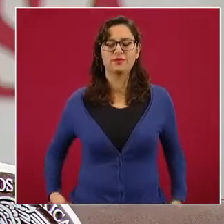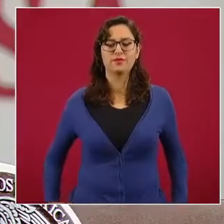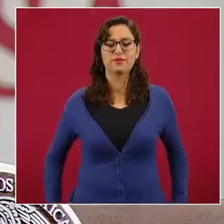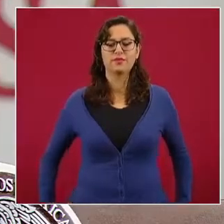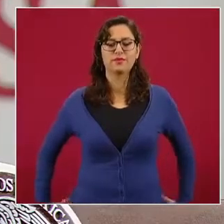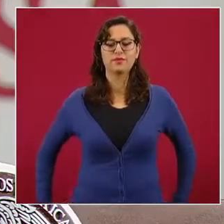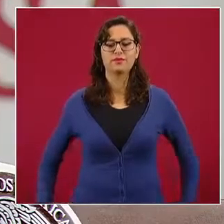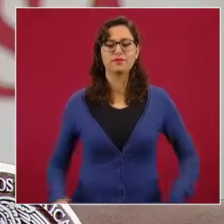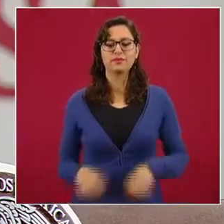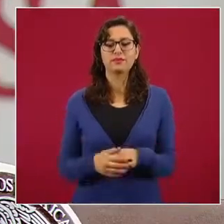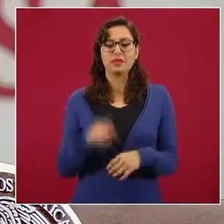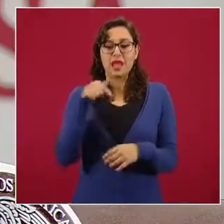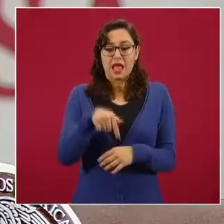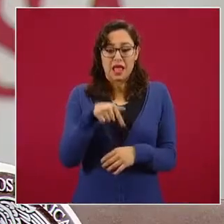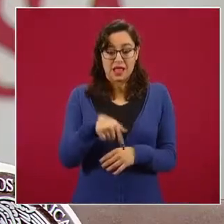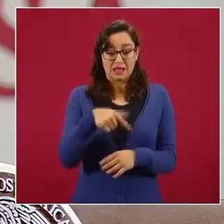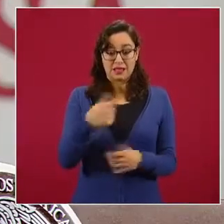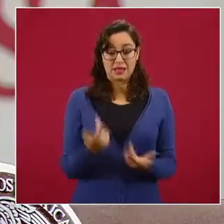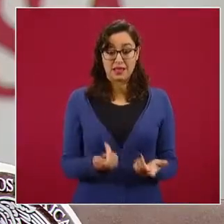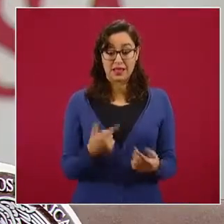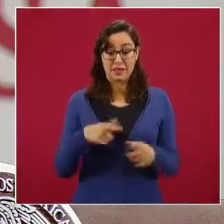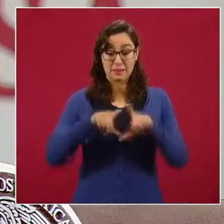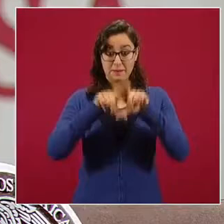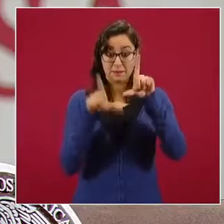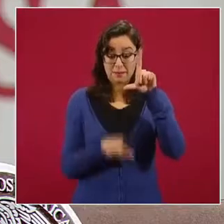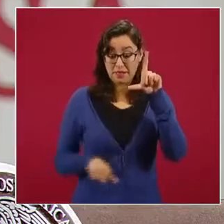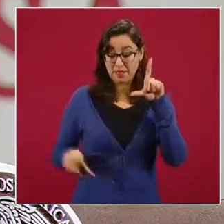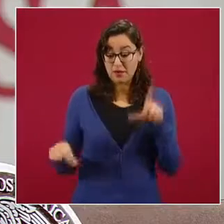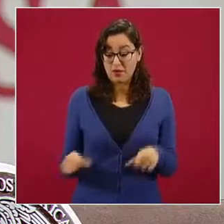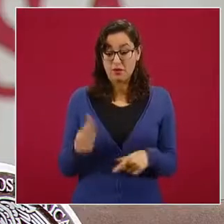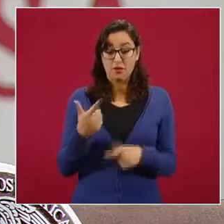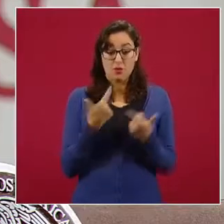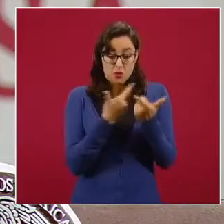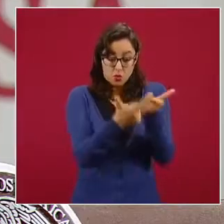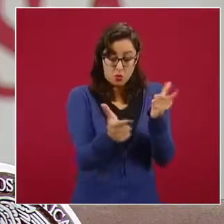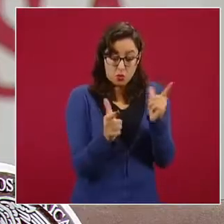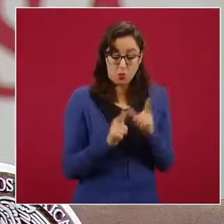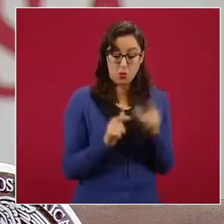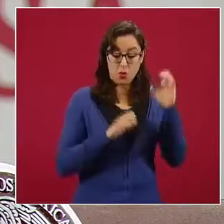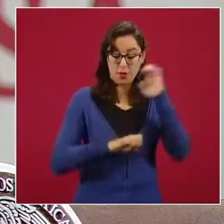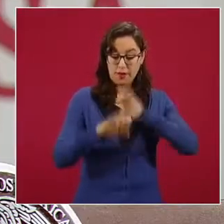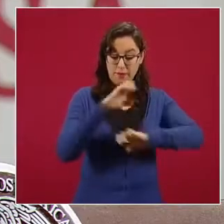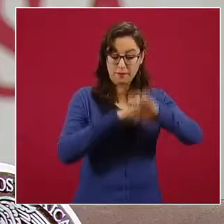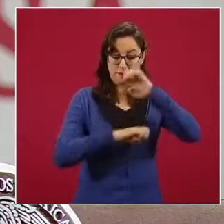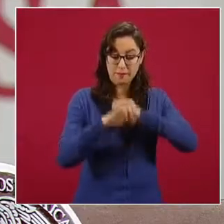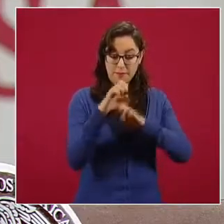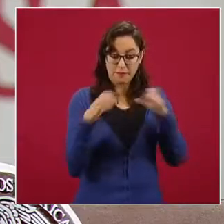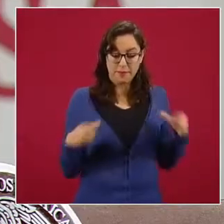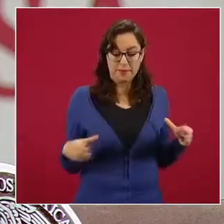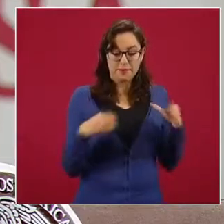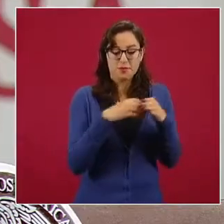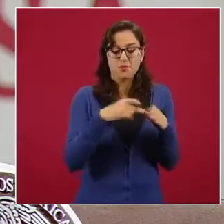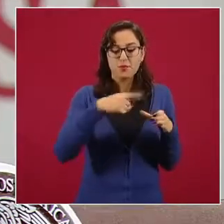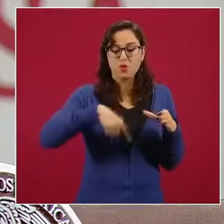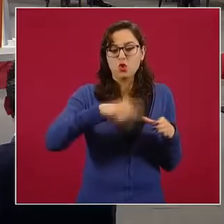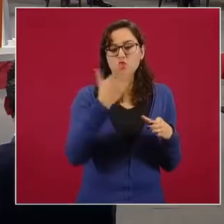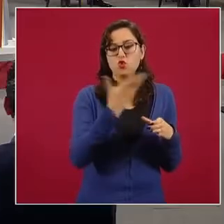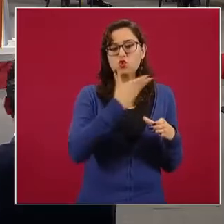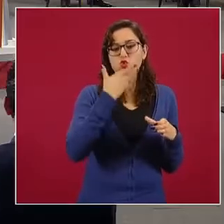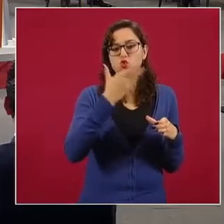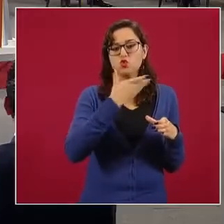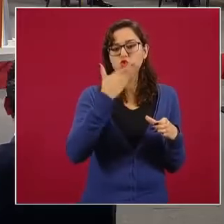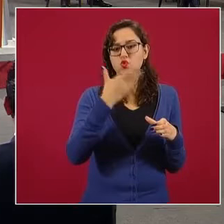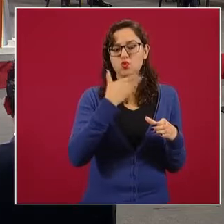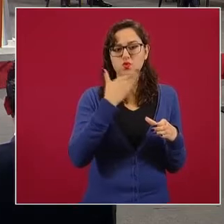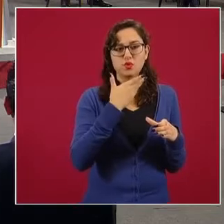hay un grupo empresarial, por poner un ejemplo, un solo grupo empresarial de subcontratación que